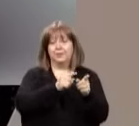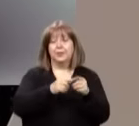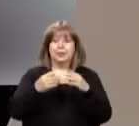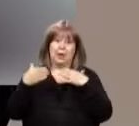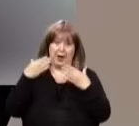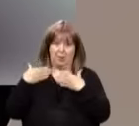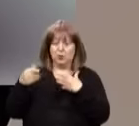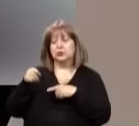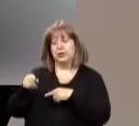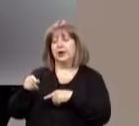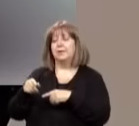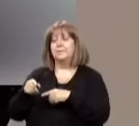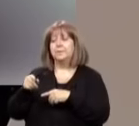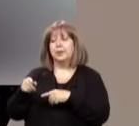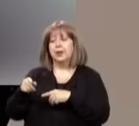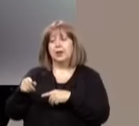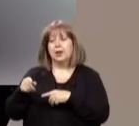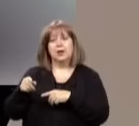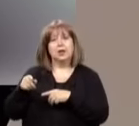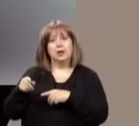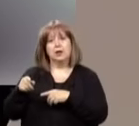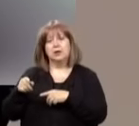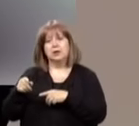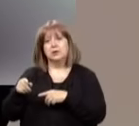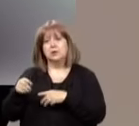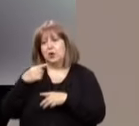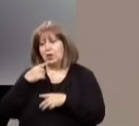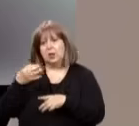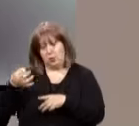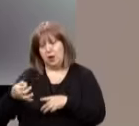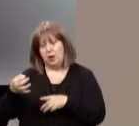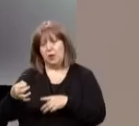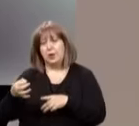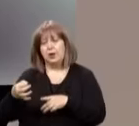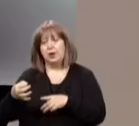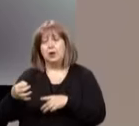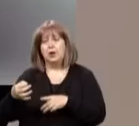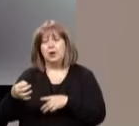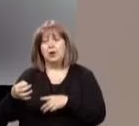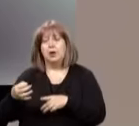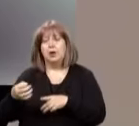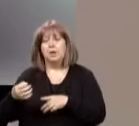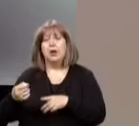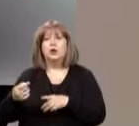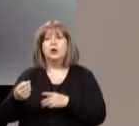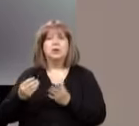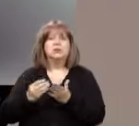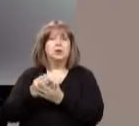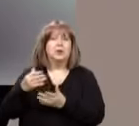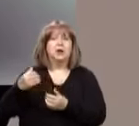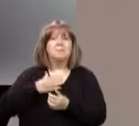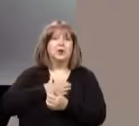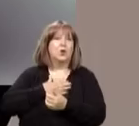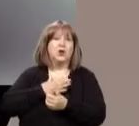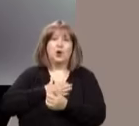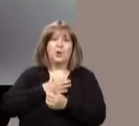Y que bueno, que estaba bien, pero que él quería hablar conmigo todos los días